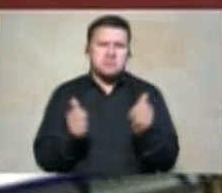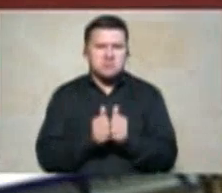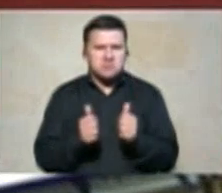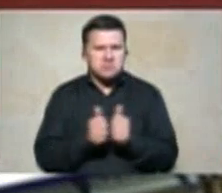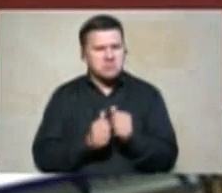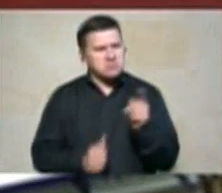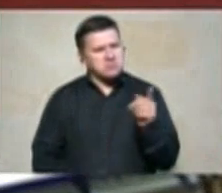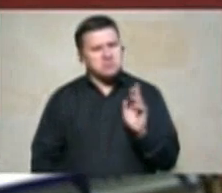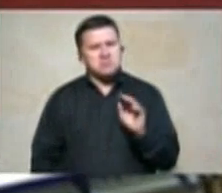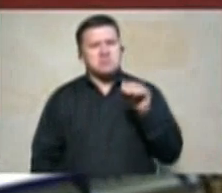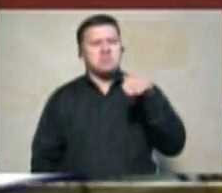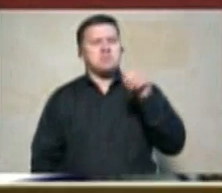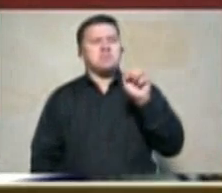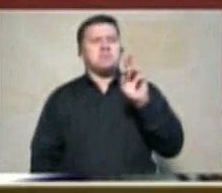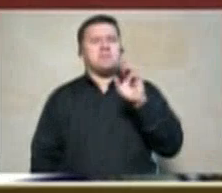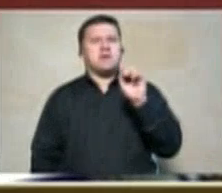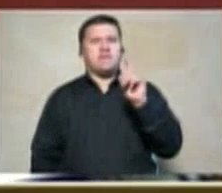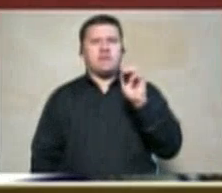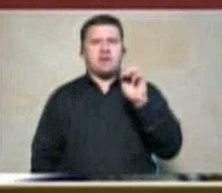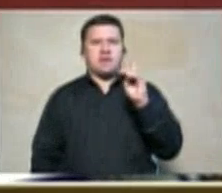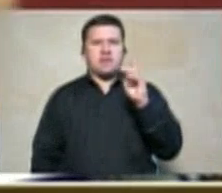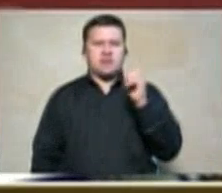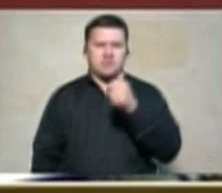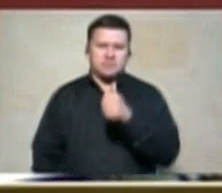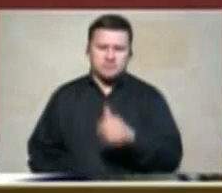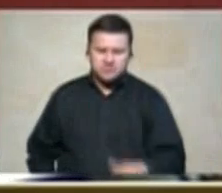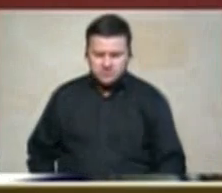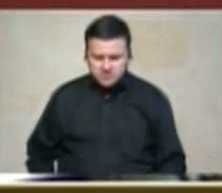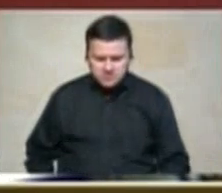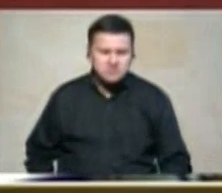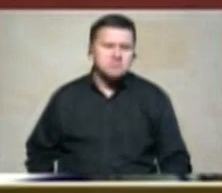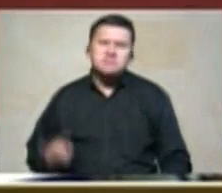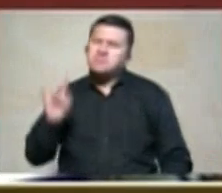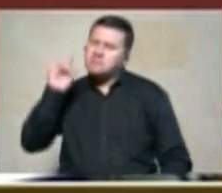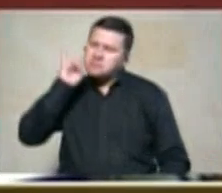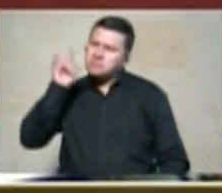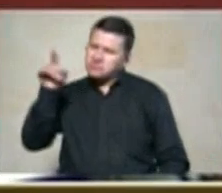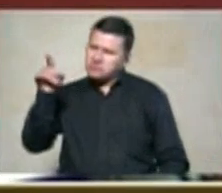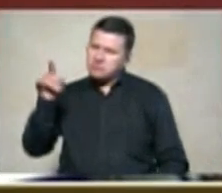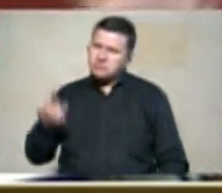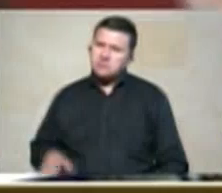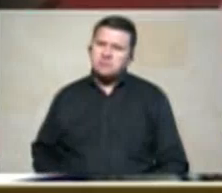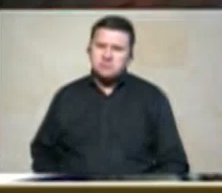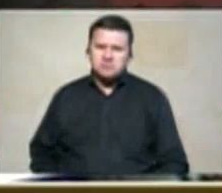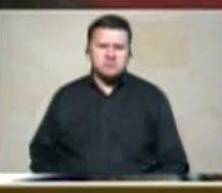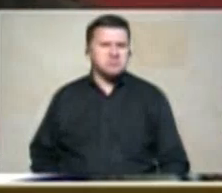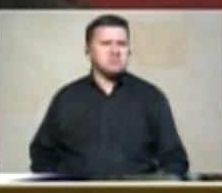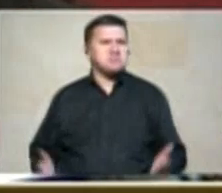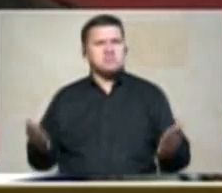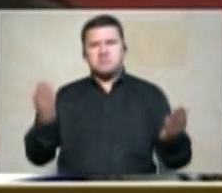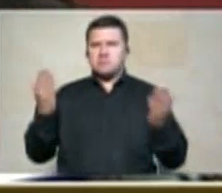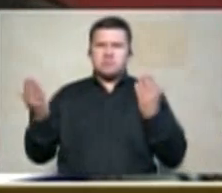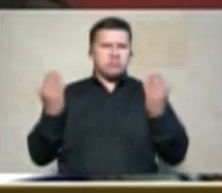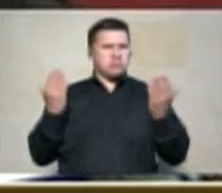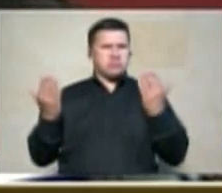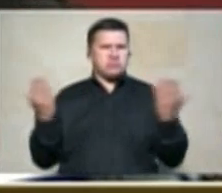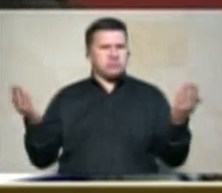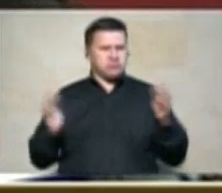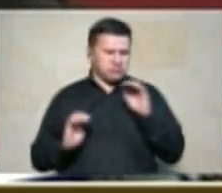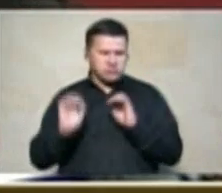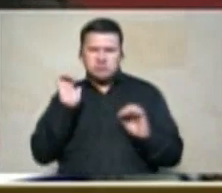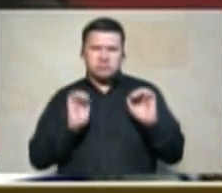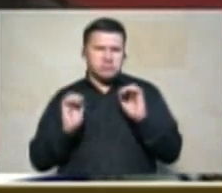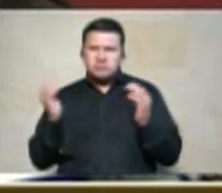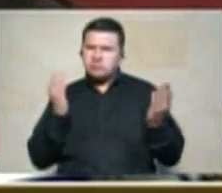escuché de ambas partes cómo se defendía, cómo cada posición